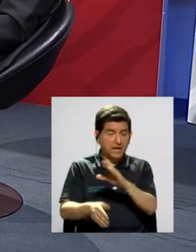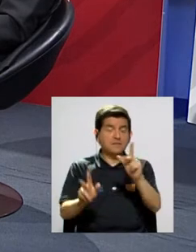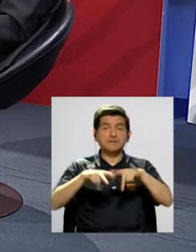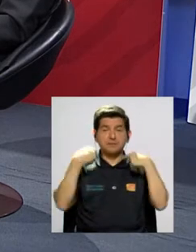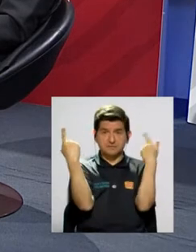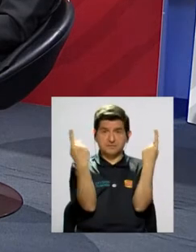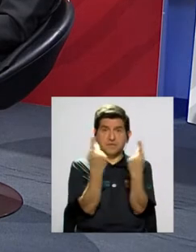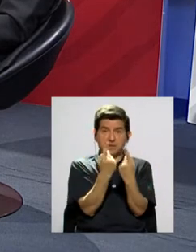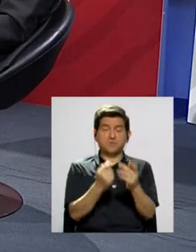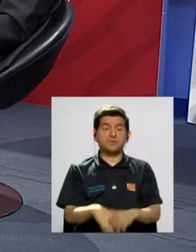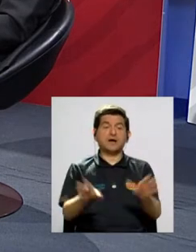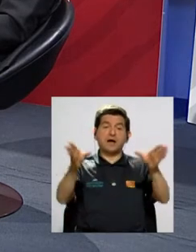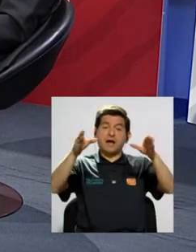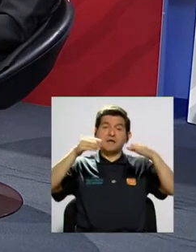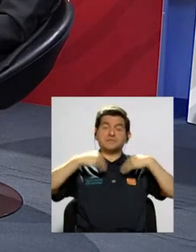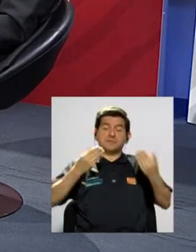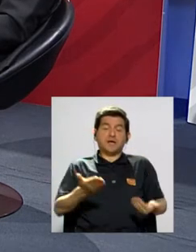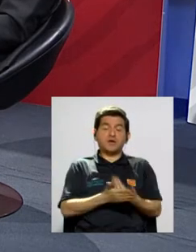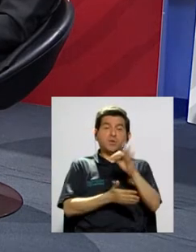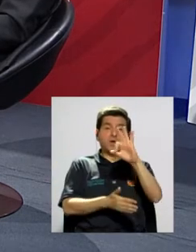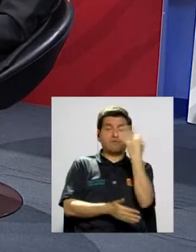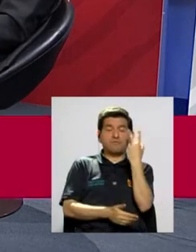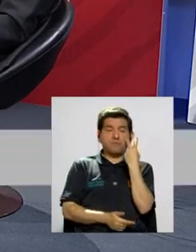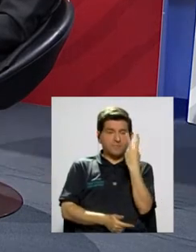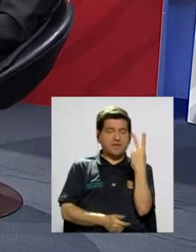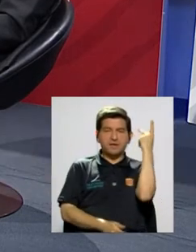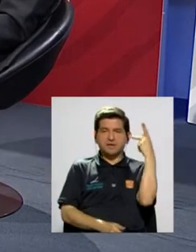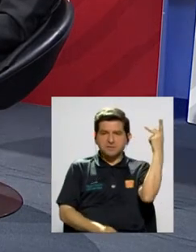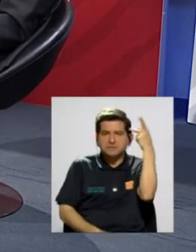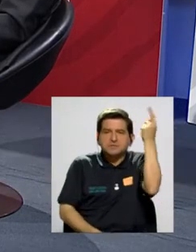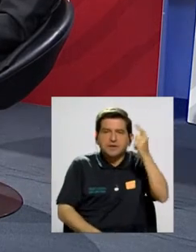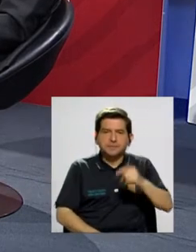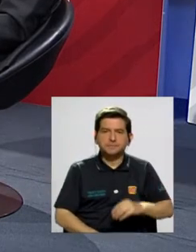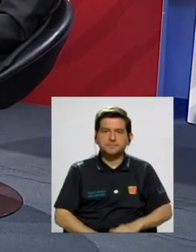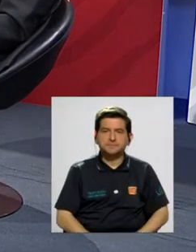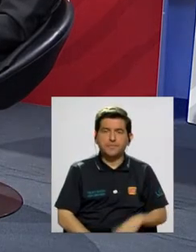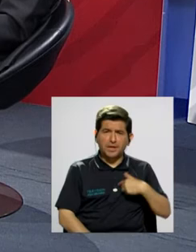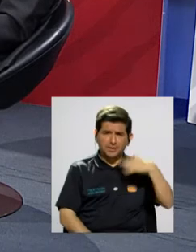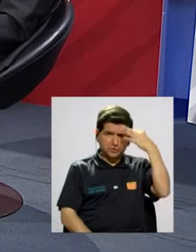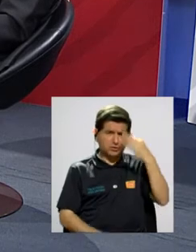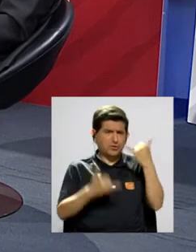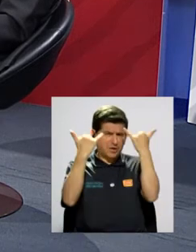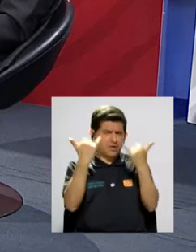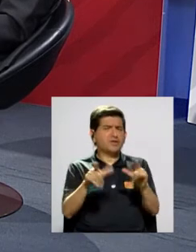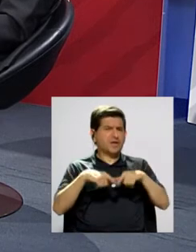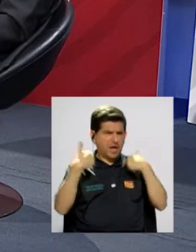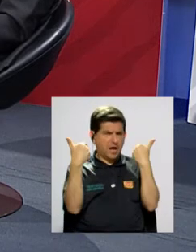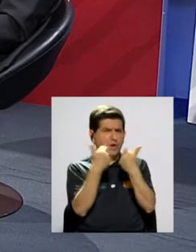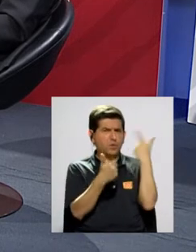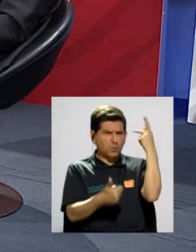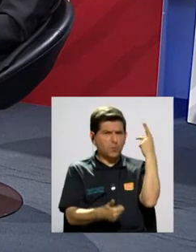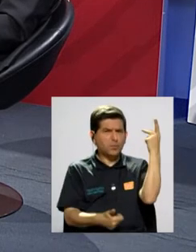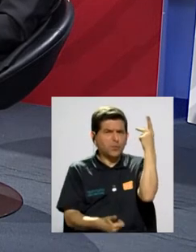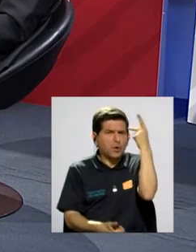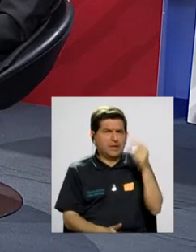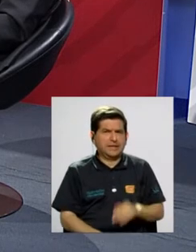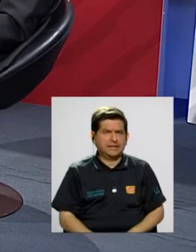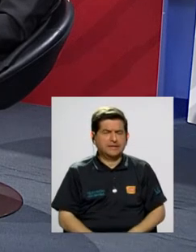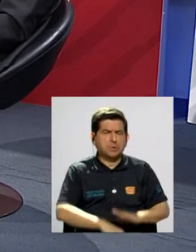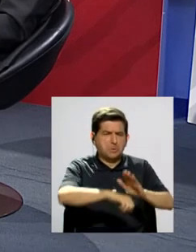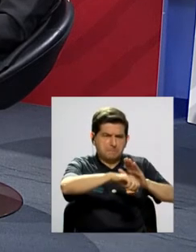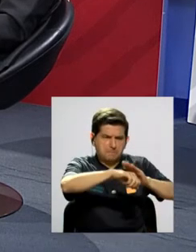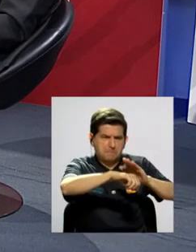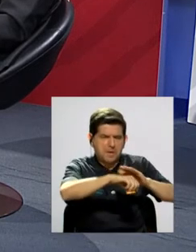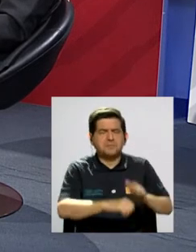partidos políticos asumir una nueva forma de ver la política. Entonces, si yo creo que ya hubo un grupo político que cedió a